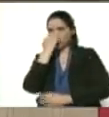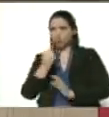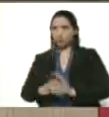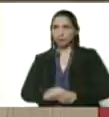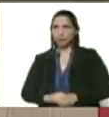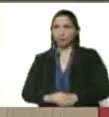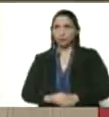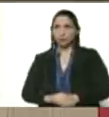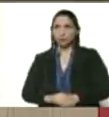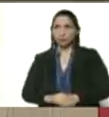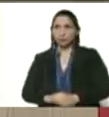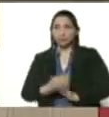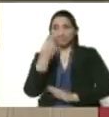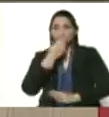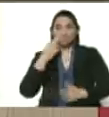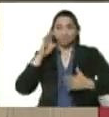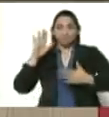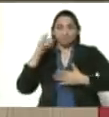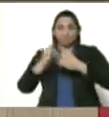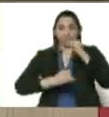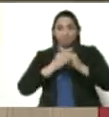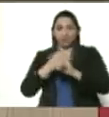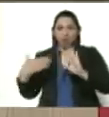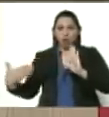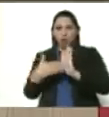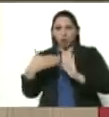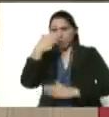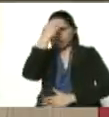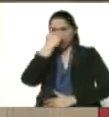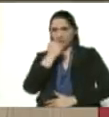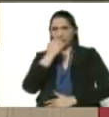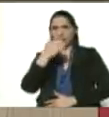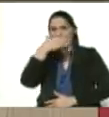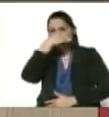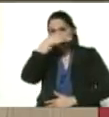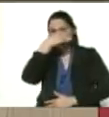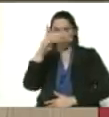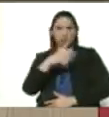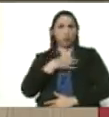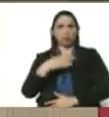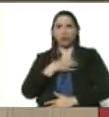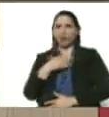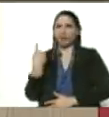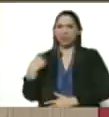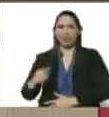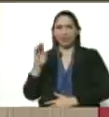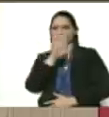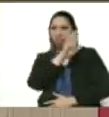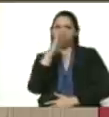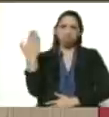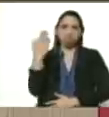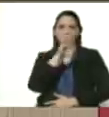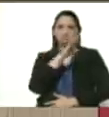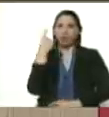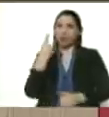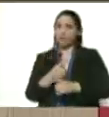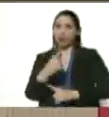terroristas. El compromiso internacional contra el terrorismo no puede tener un doble estándar, debe ser uno